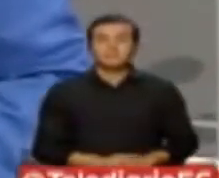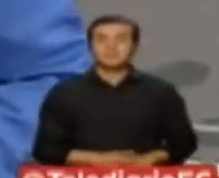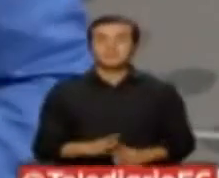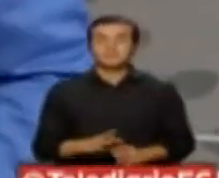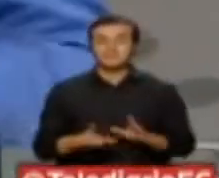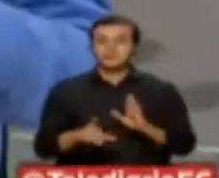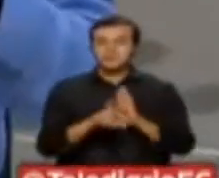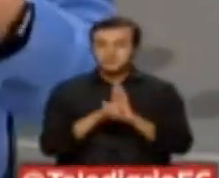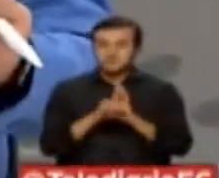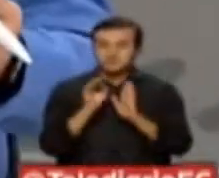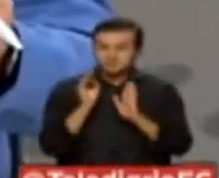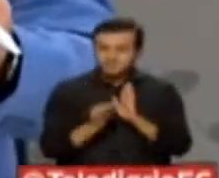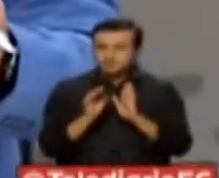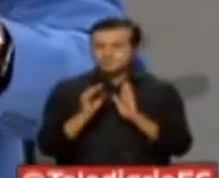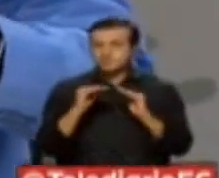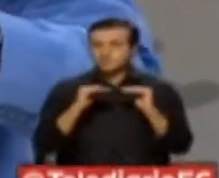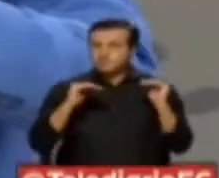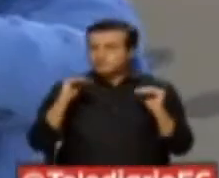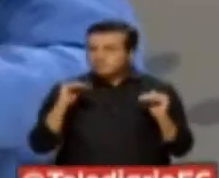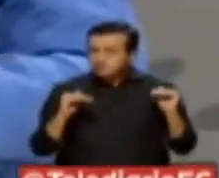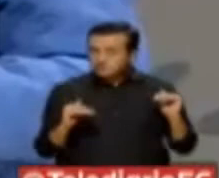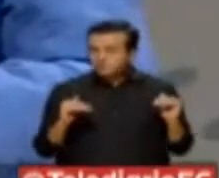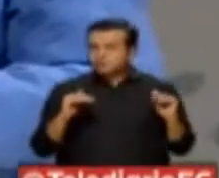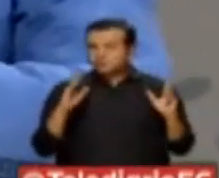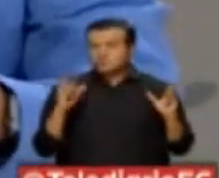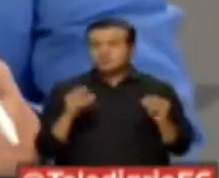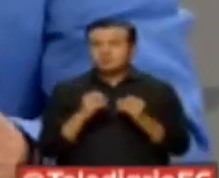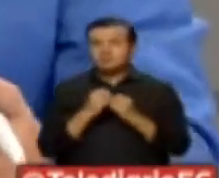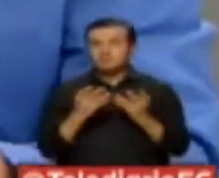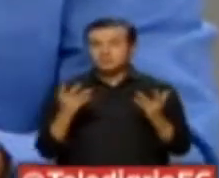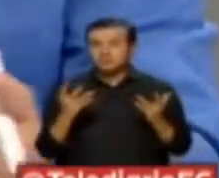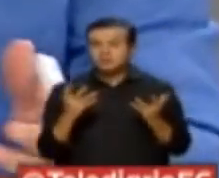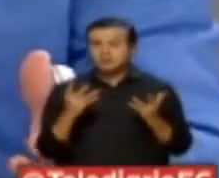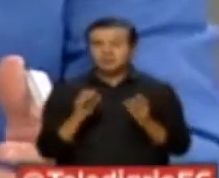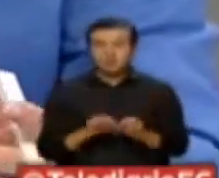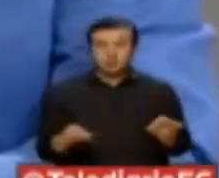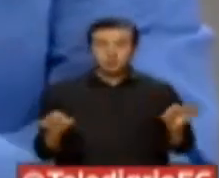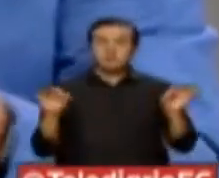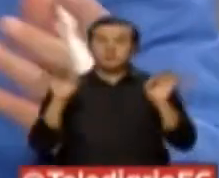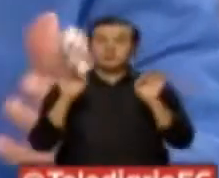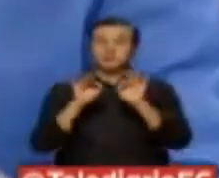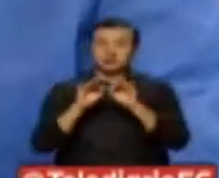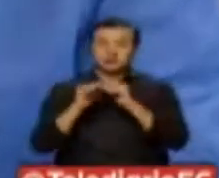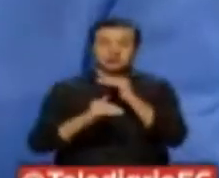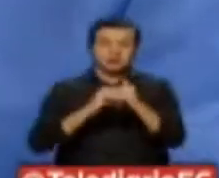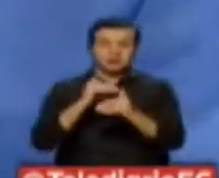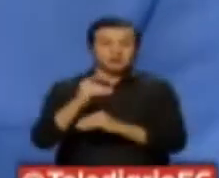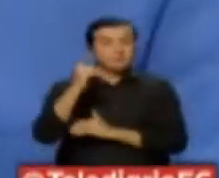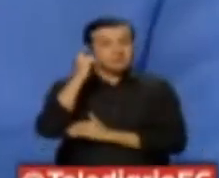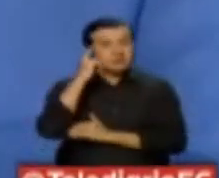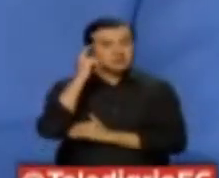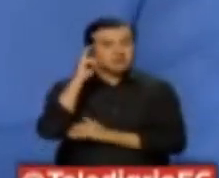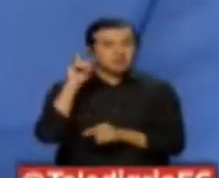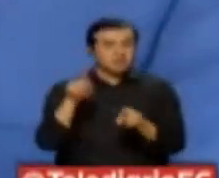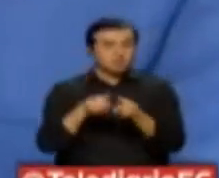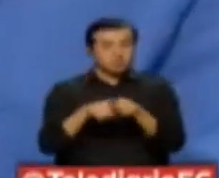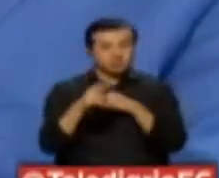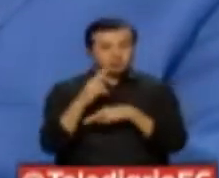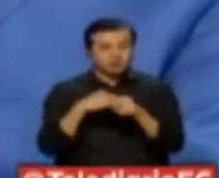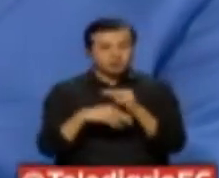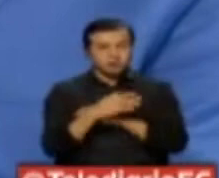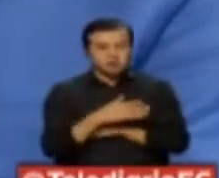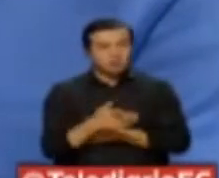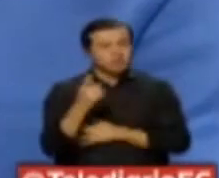jurídica condiciones estables de esto se está hablando como condición previa para pensar en un acuerdo comercial